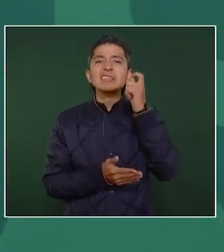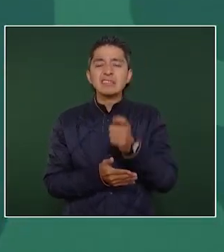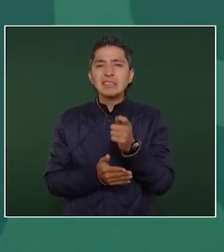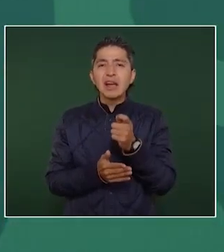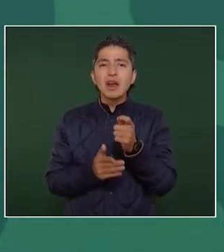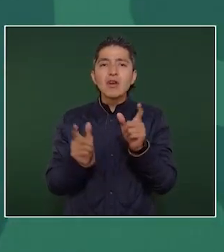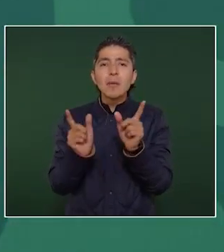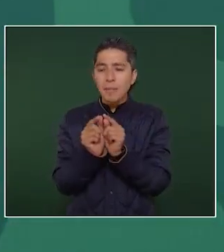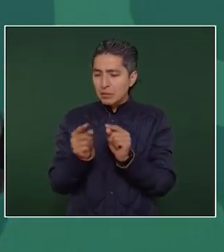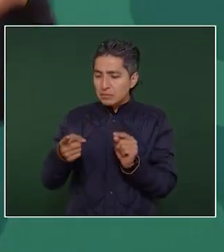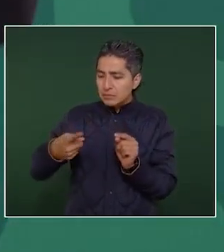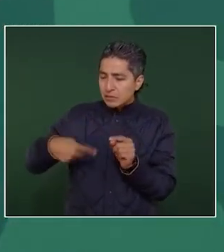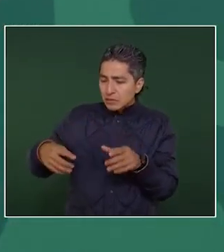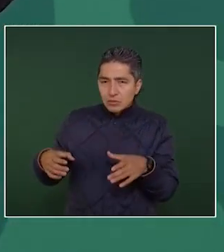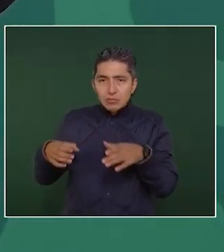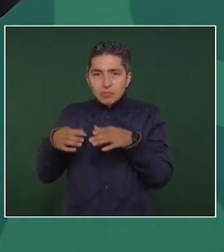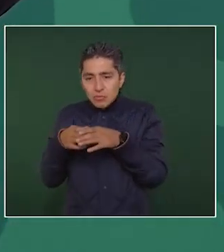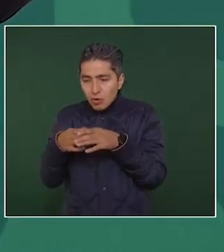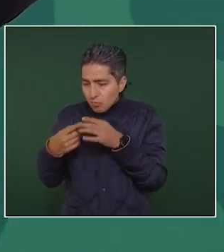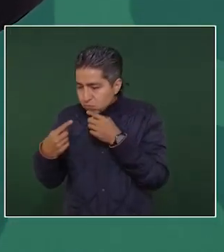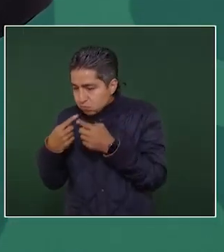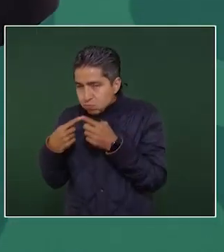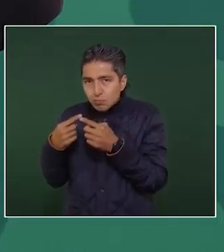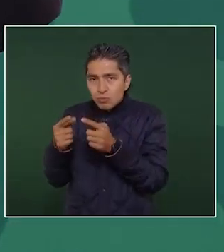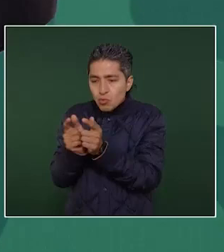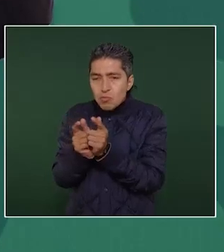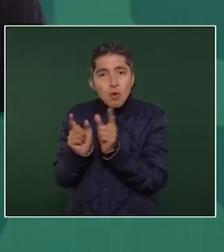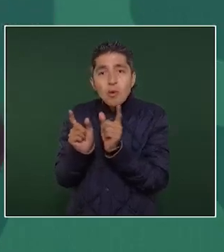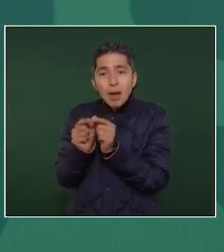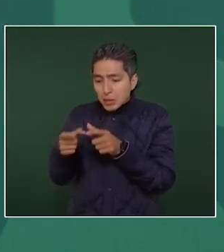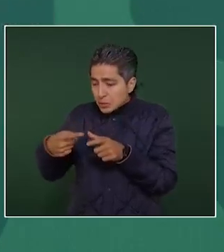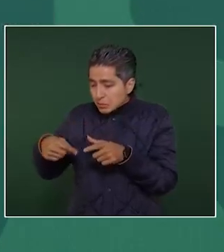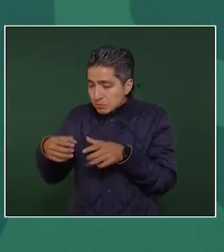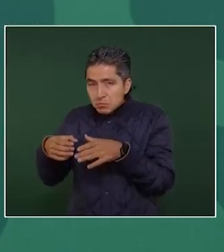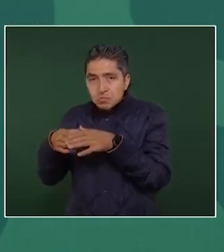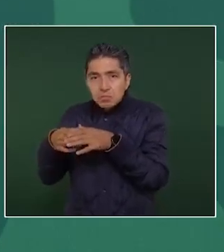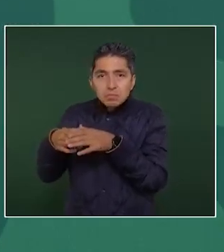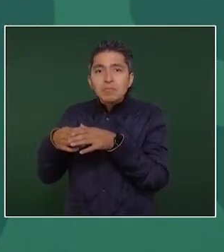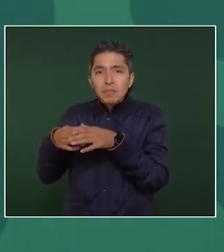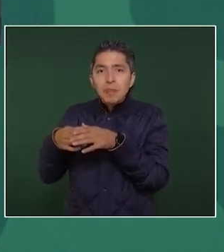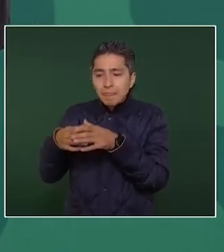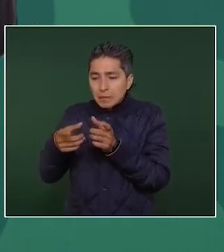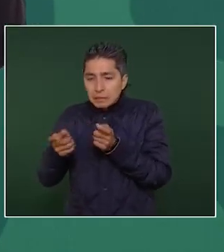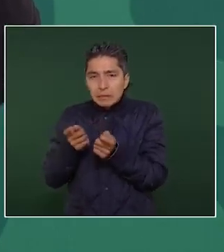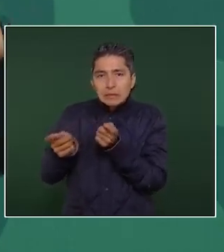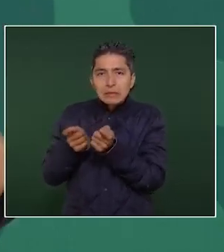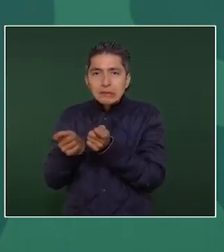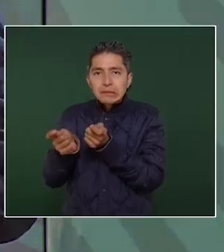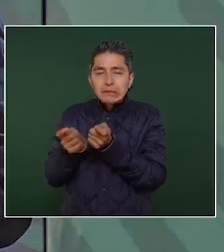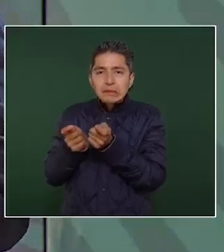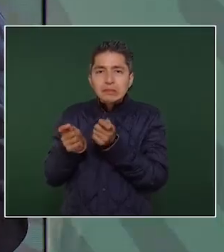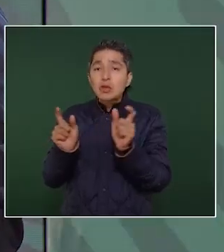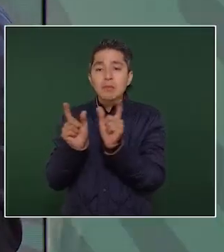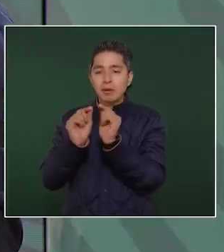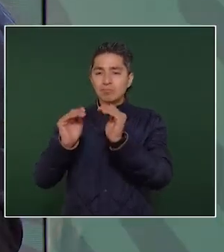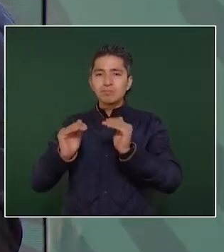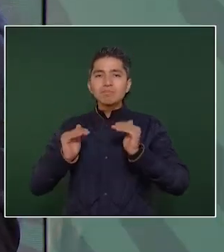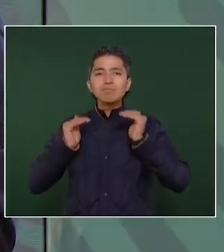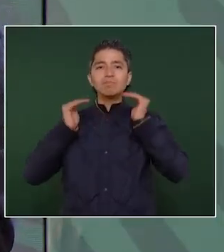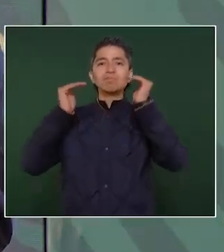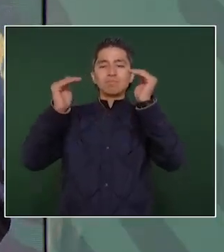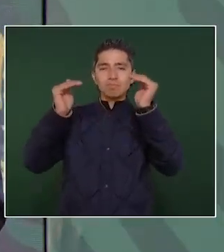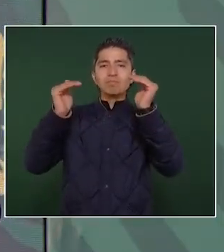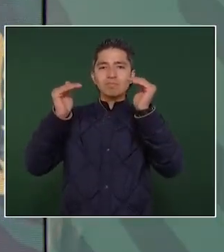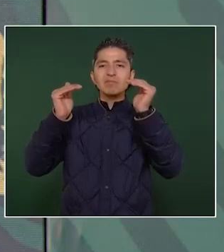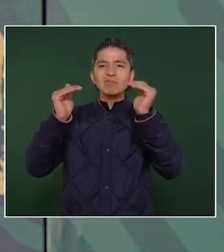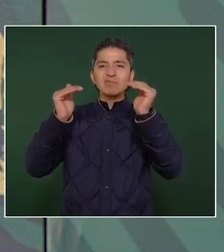oligarquía, el dominio de una minoría, el dominio de los de arriba con